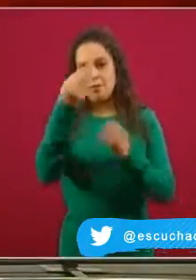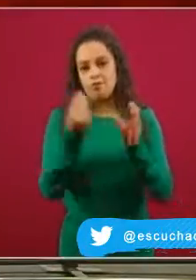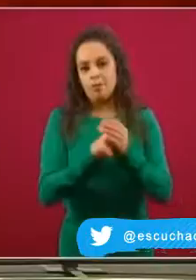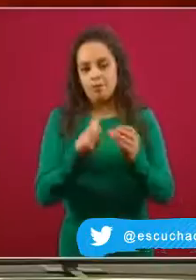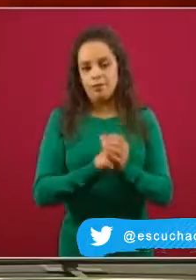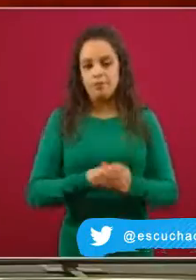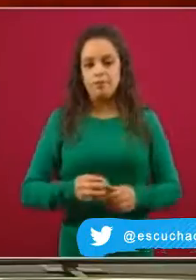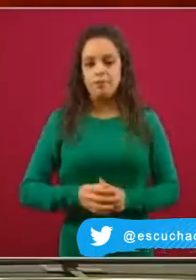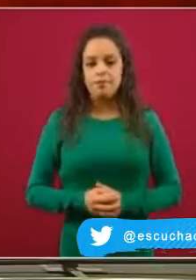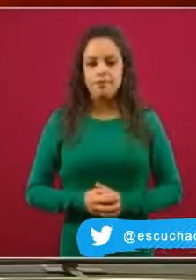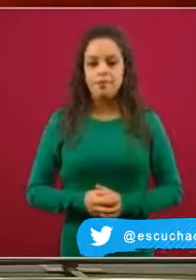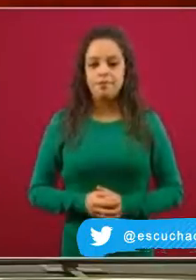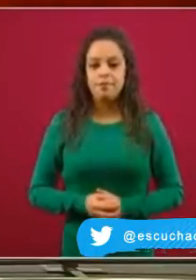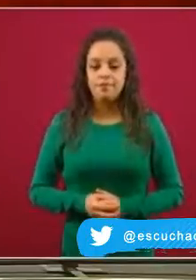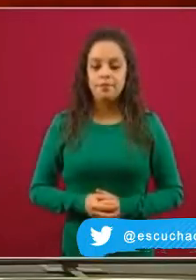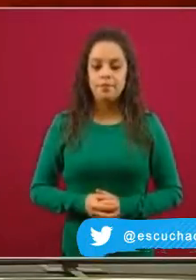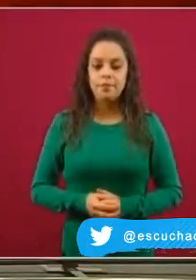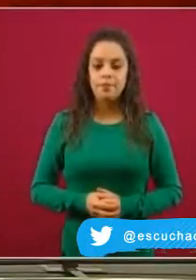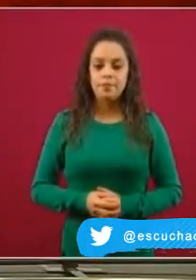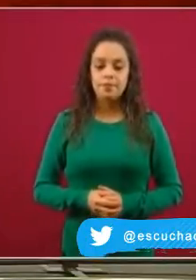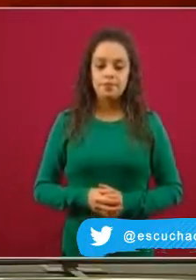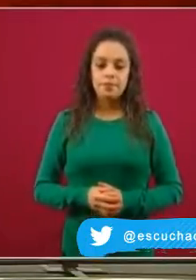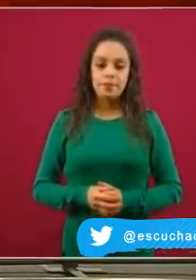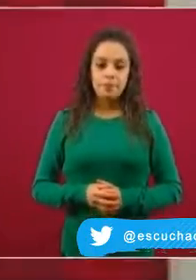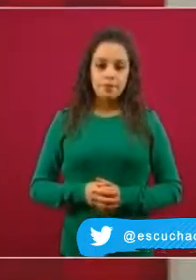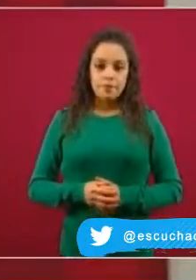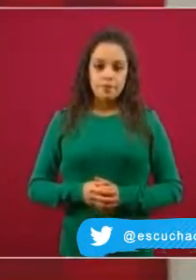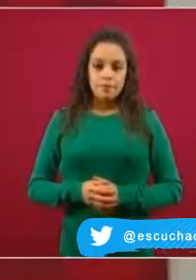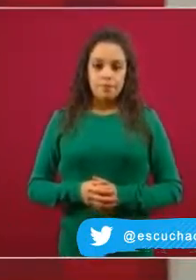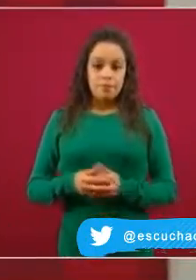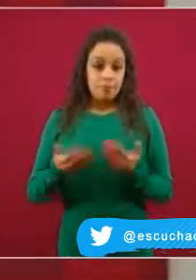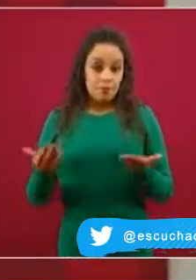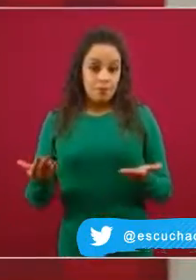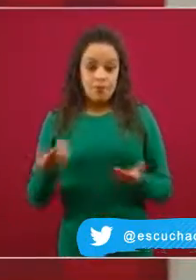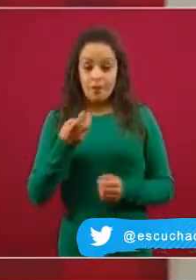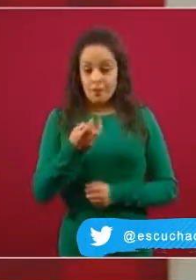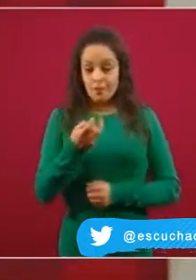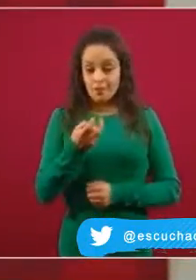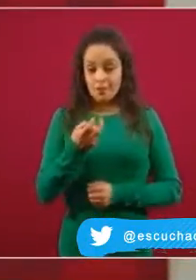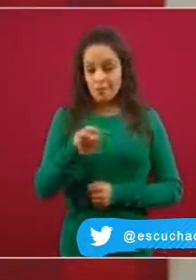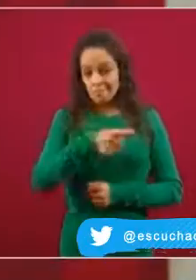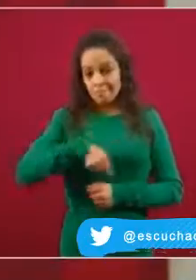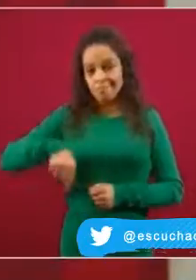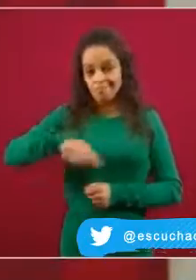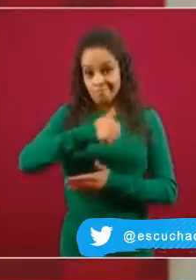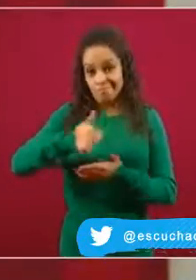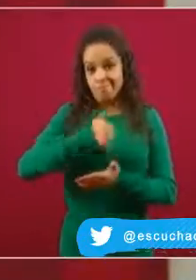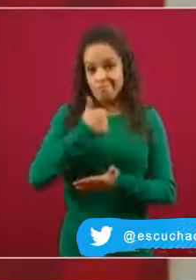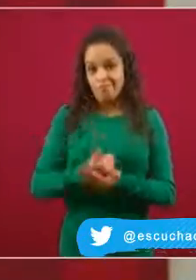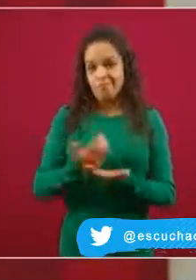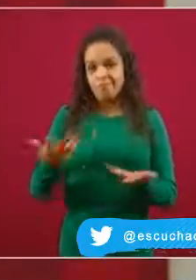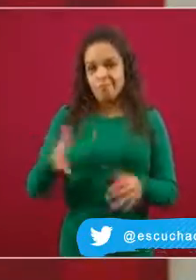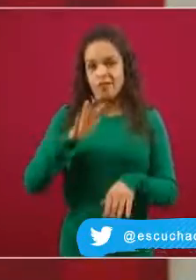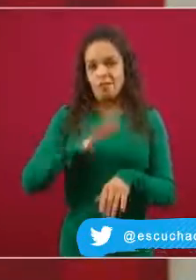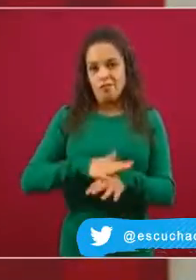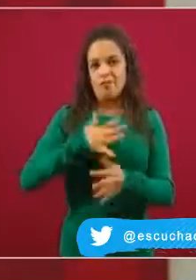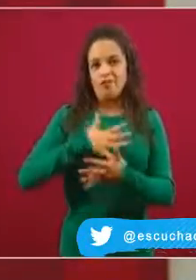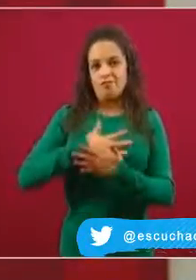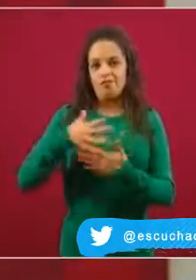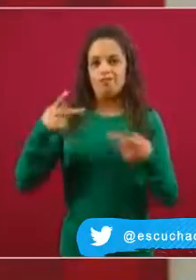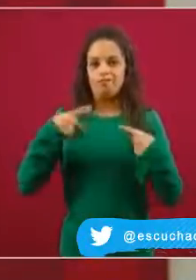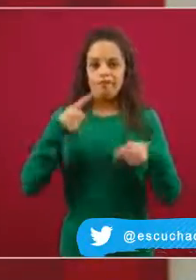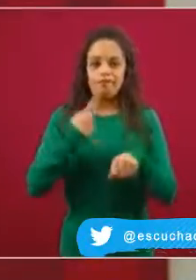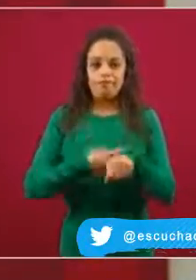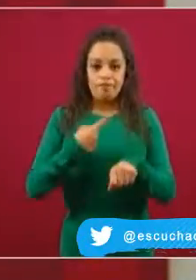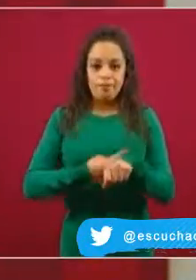la condición para que seamos la entidad con más casos, pero hay que decir que si no hubiéramos